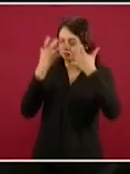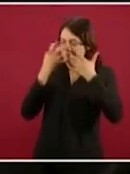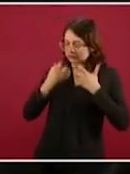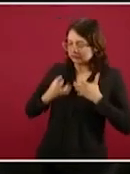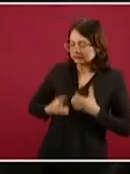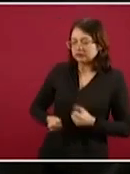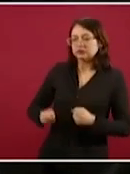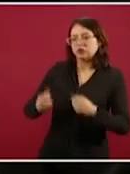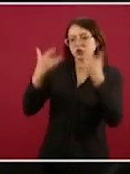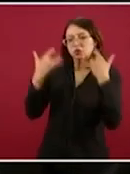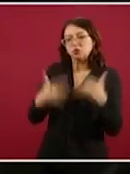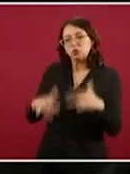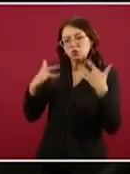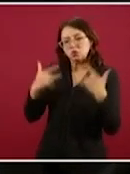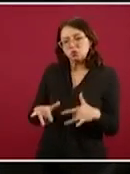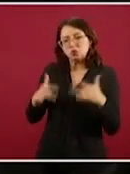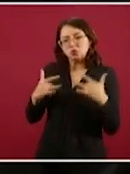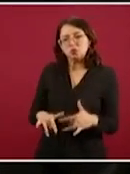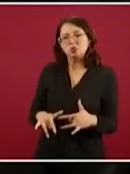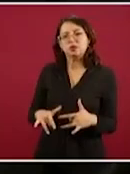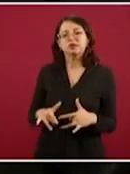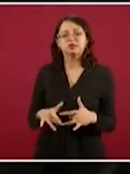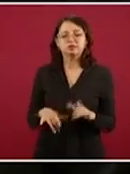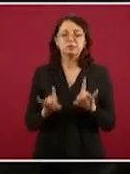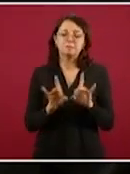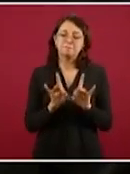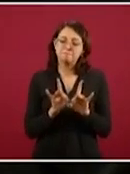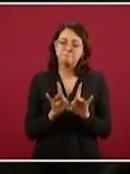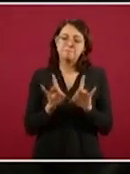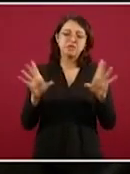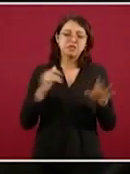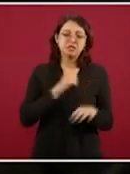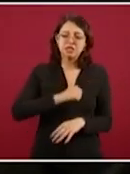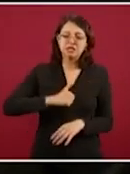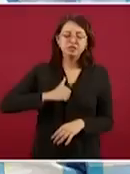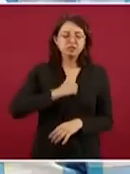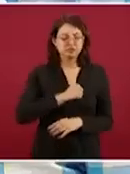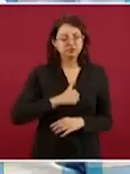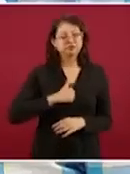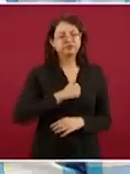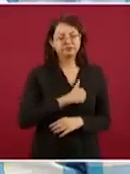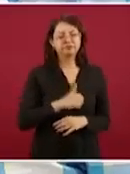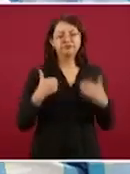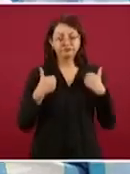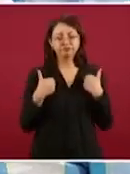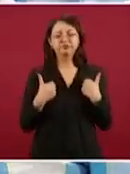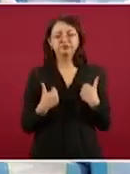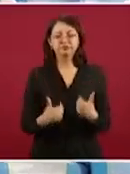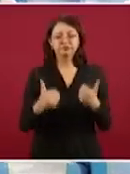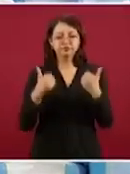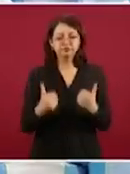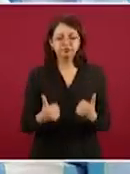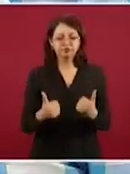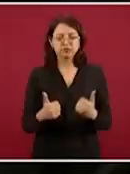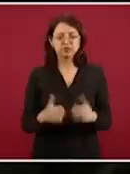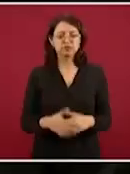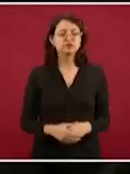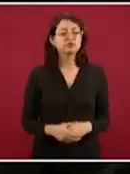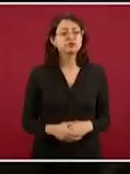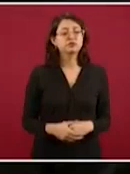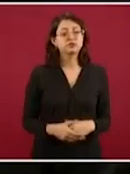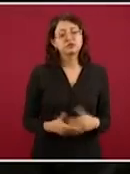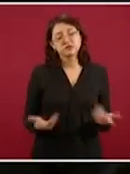por lo que implicó este lamentable hecho. Eso se lo